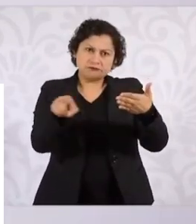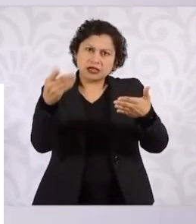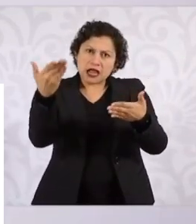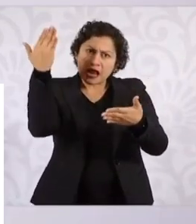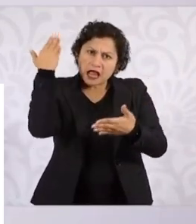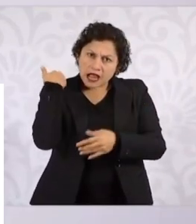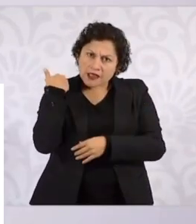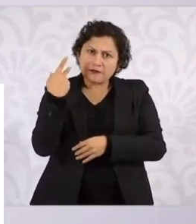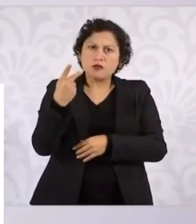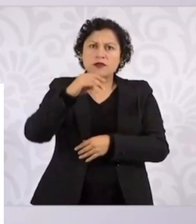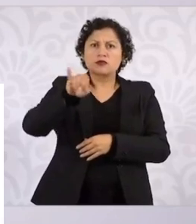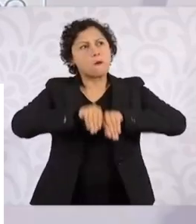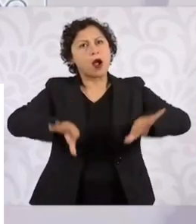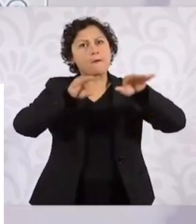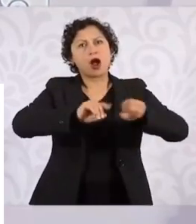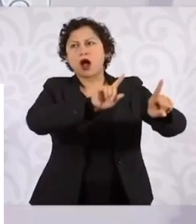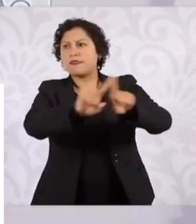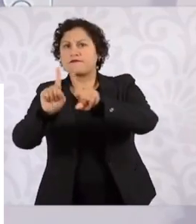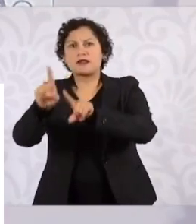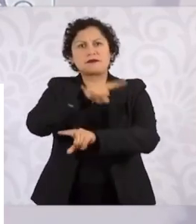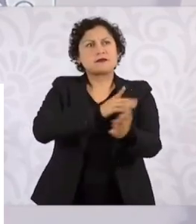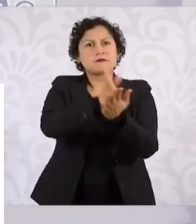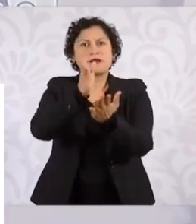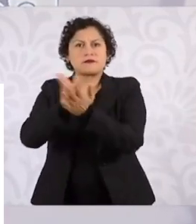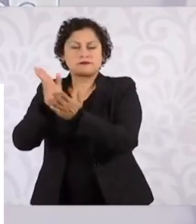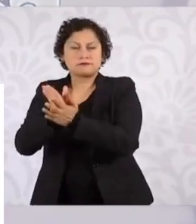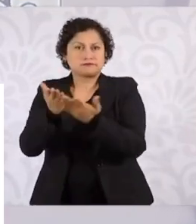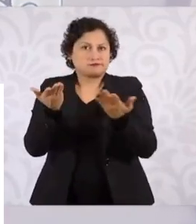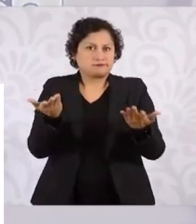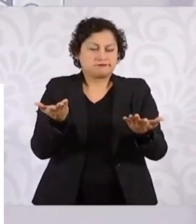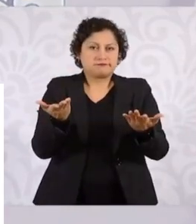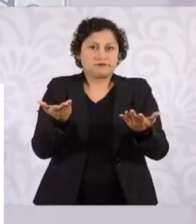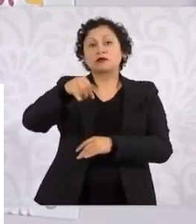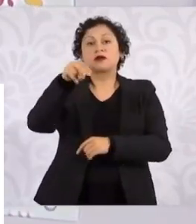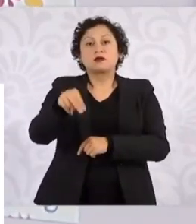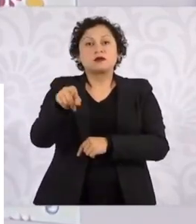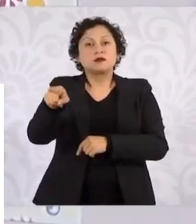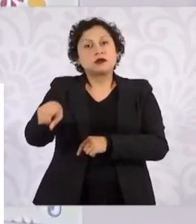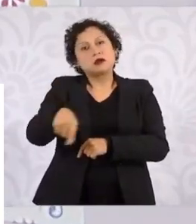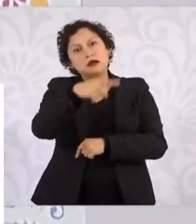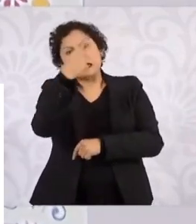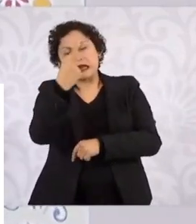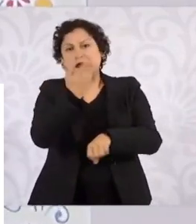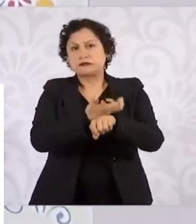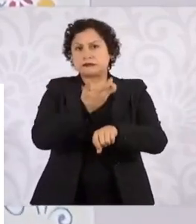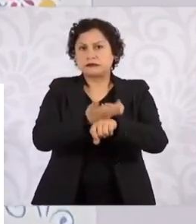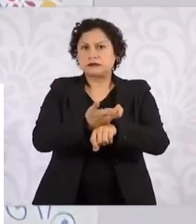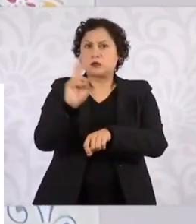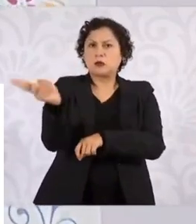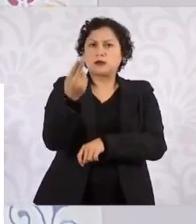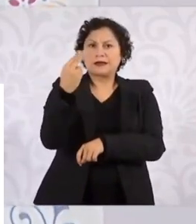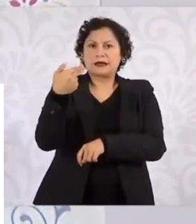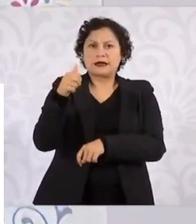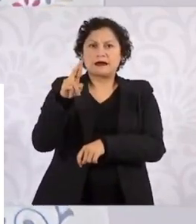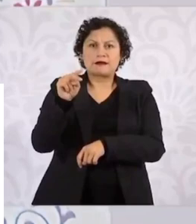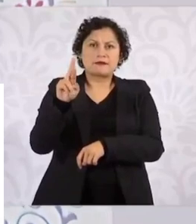Judicial en todos los medios. Los ministros andan hasta en Harvard. Otra vez una campaña, sí, pero